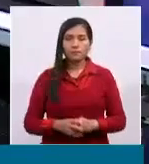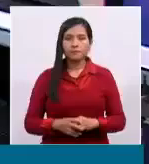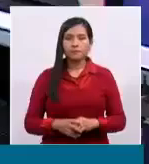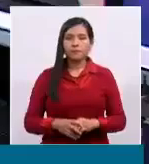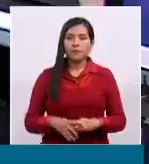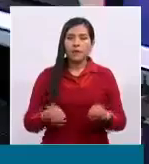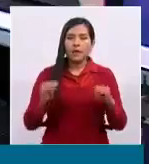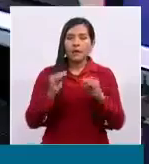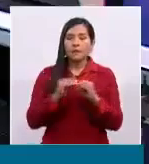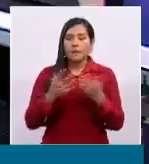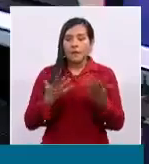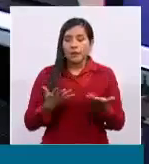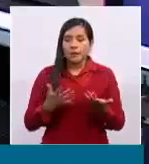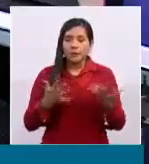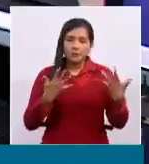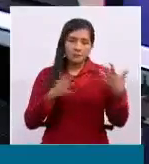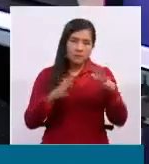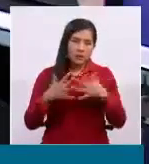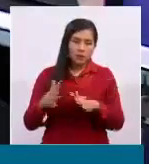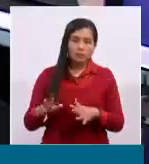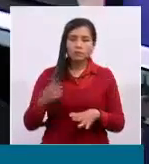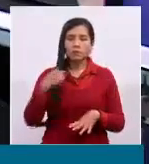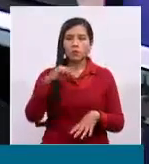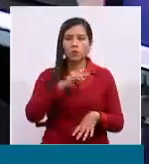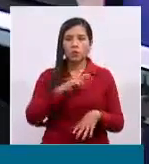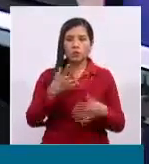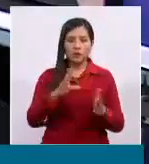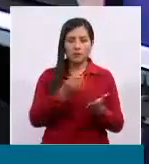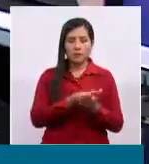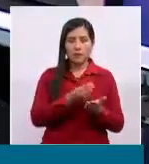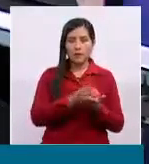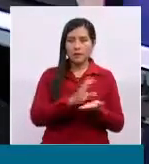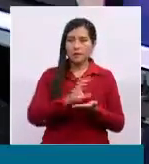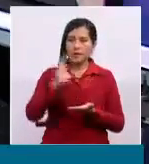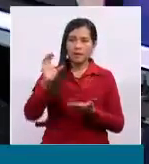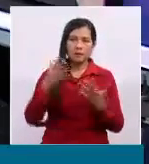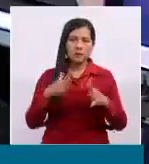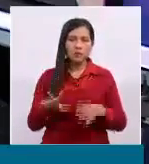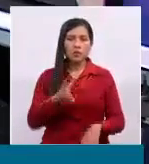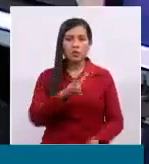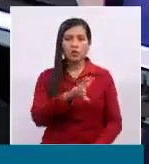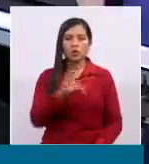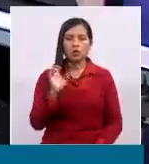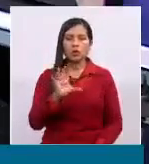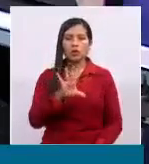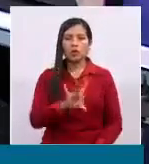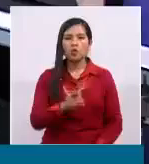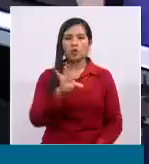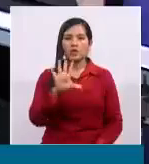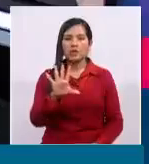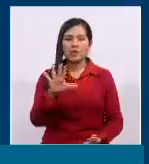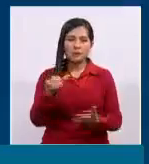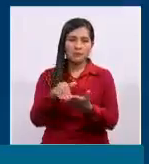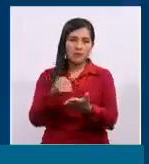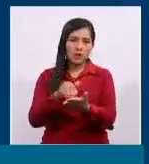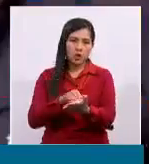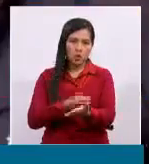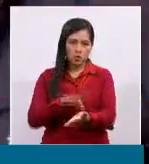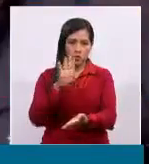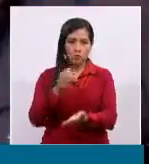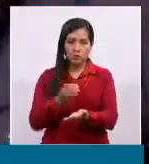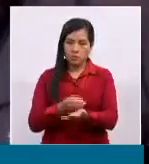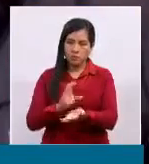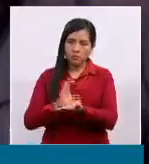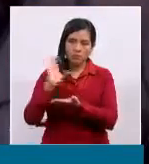Mire, compañero, más o menos alcanzamos a transferir este año casi unos 285 millones de